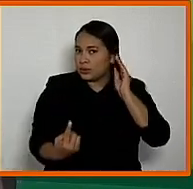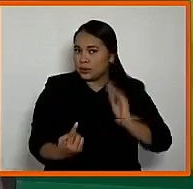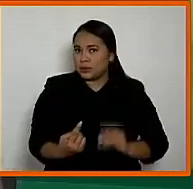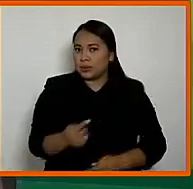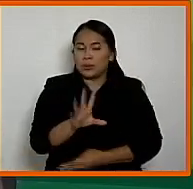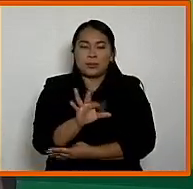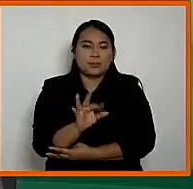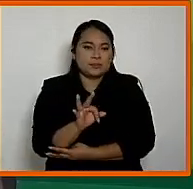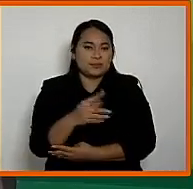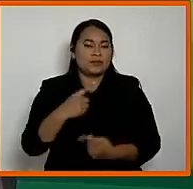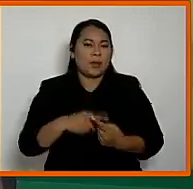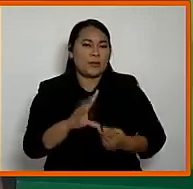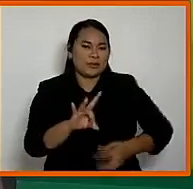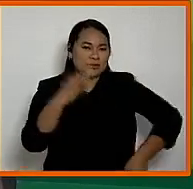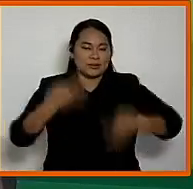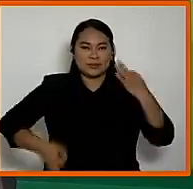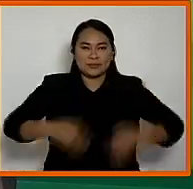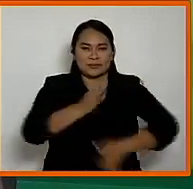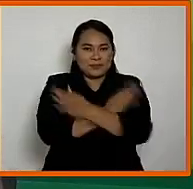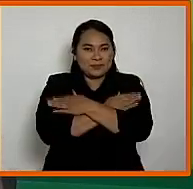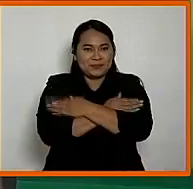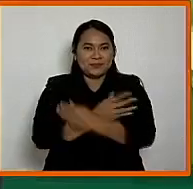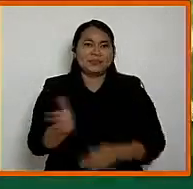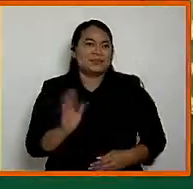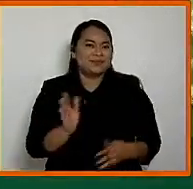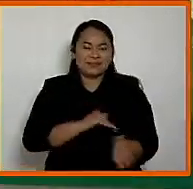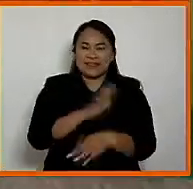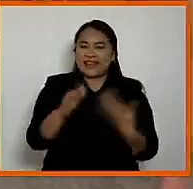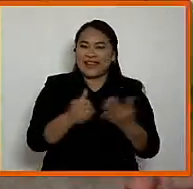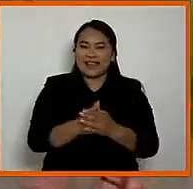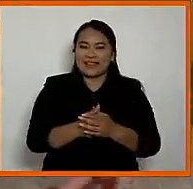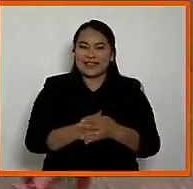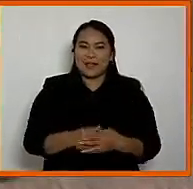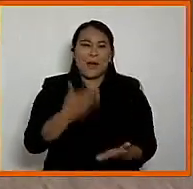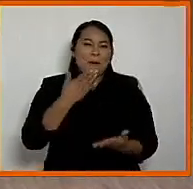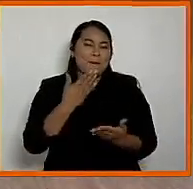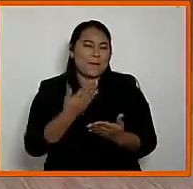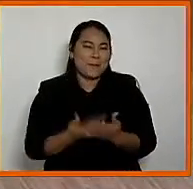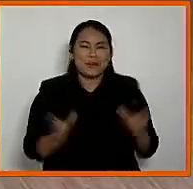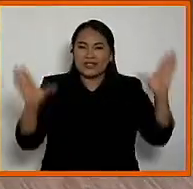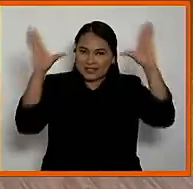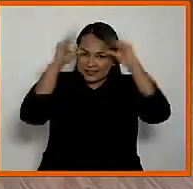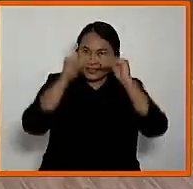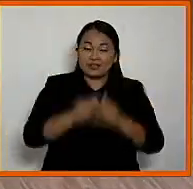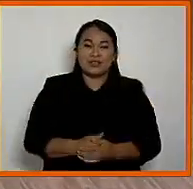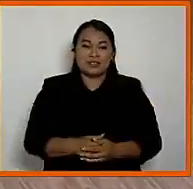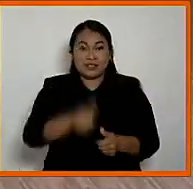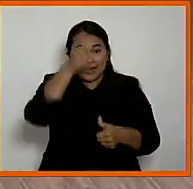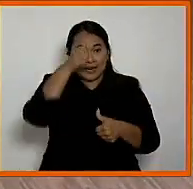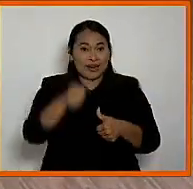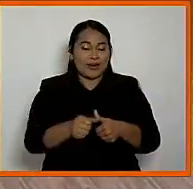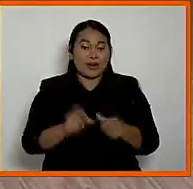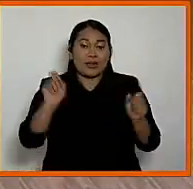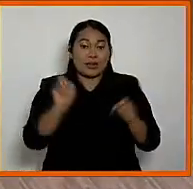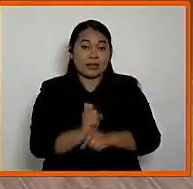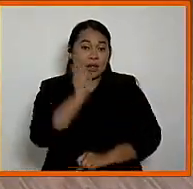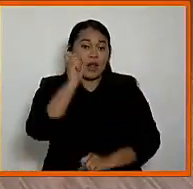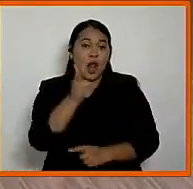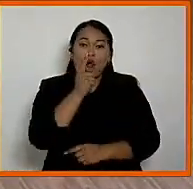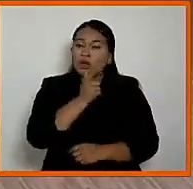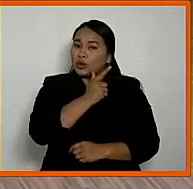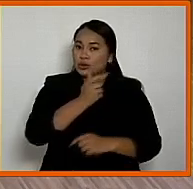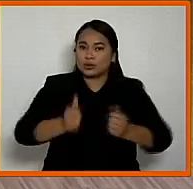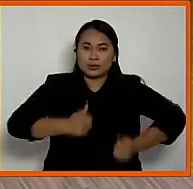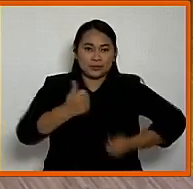19 más 8. Muchas felicidades. Nos despedimos deseándote una hermosa noche. Y recuerda, Natalia, que ganarse la Loto también